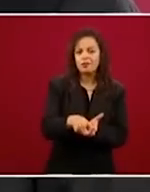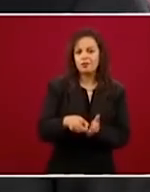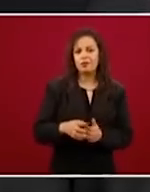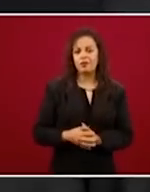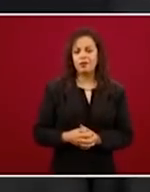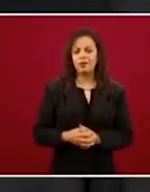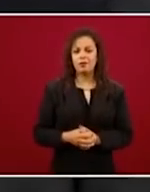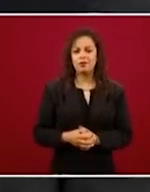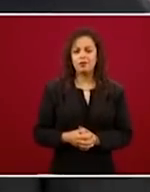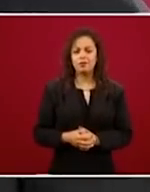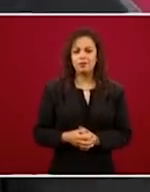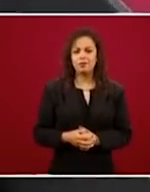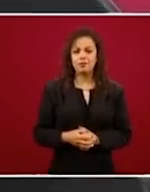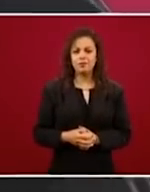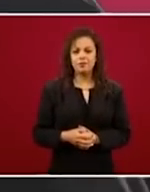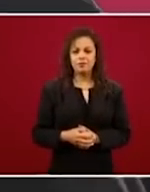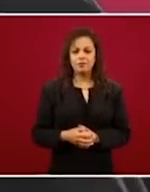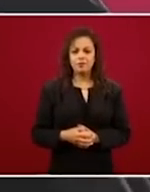no